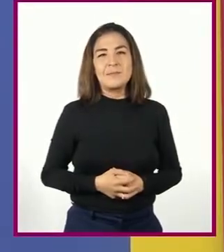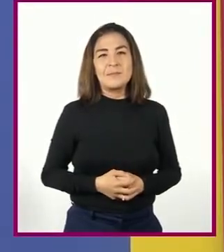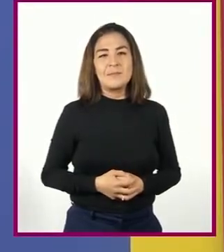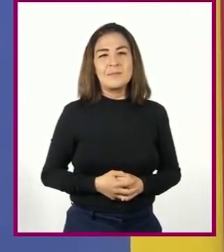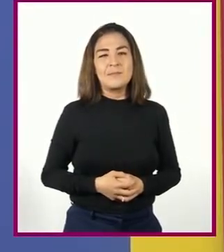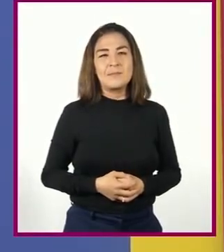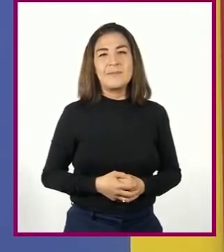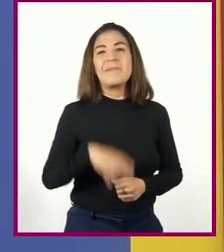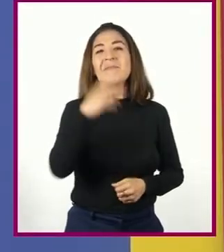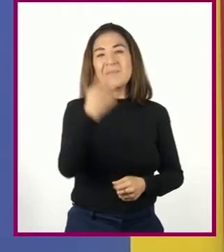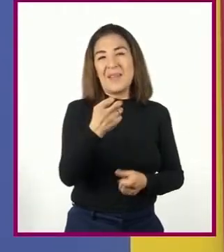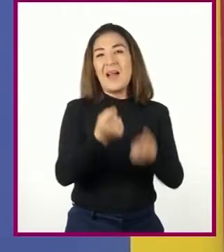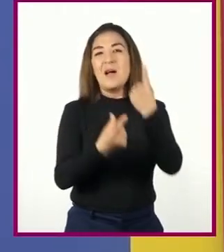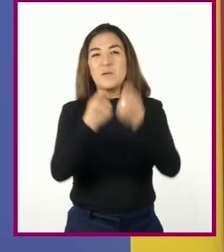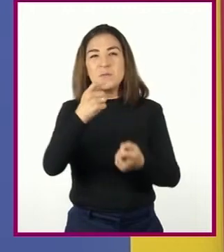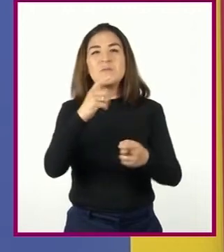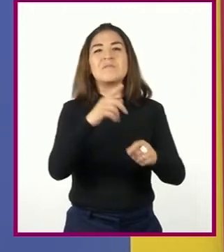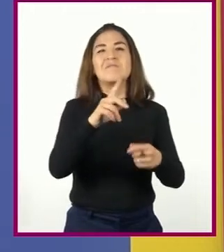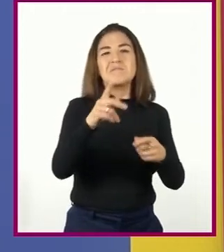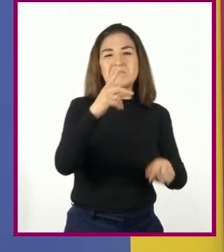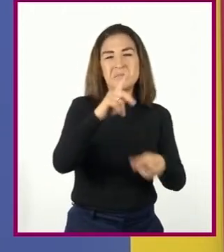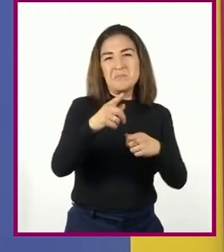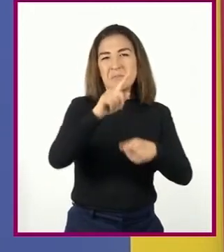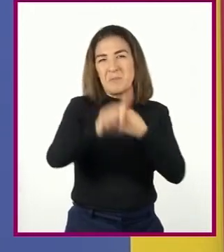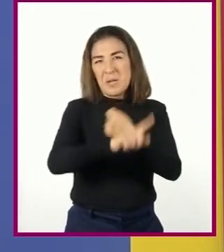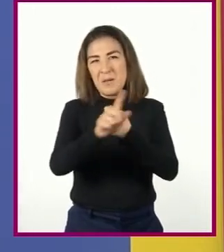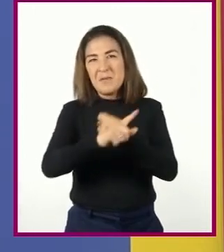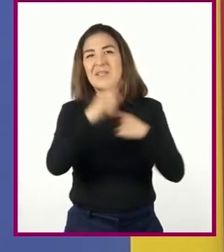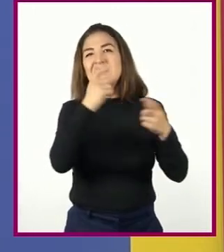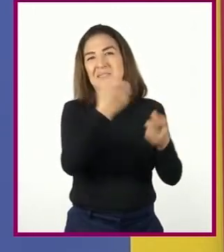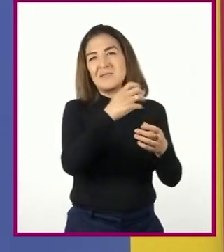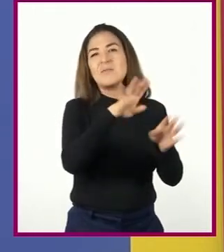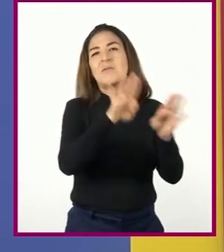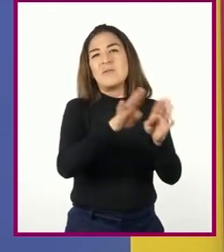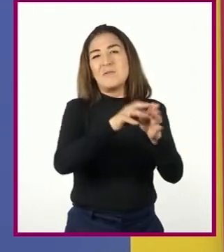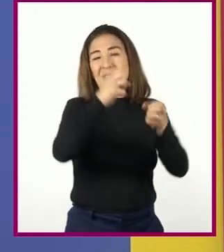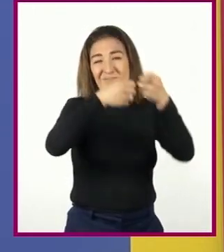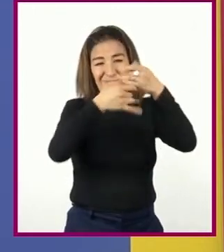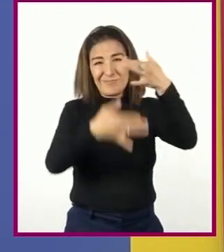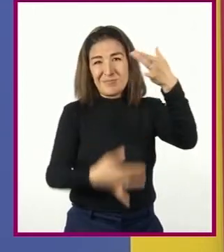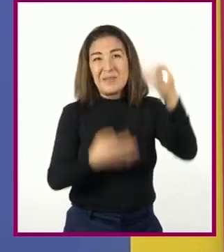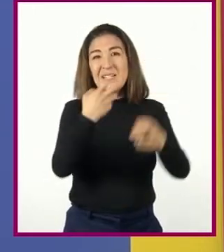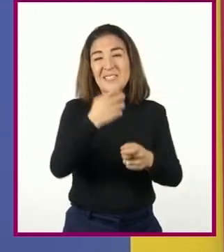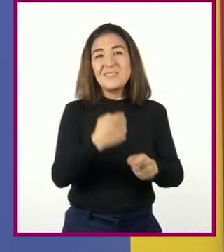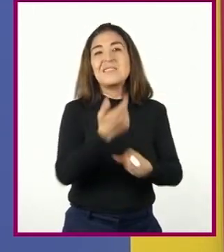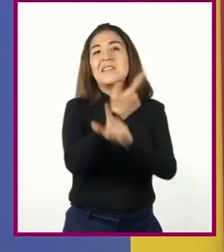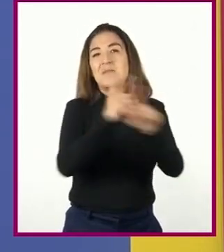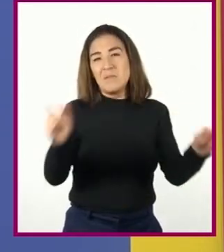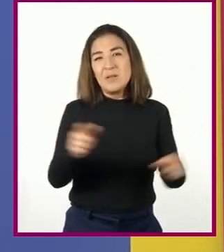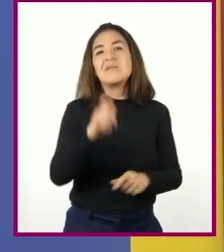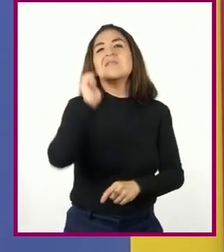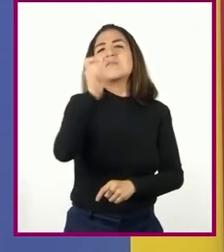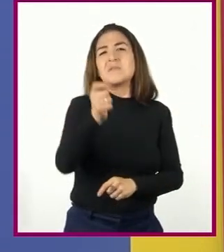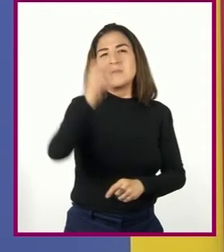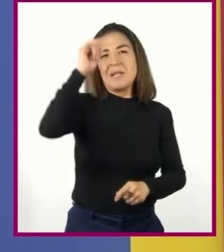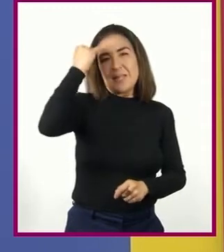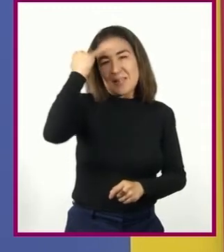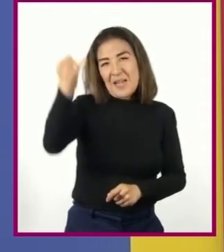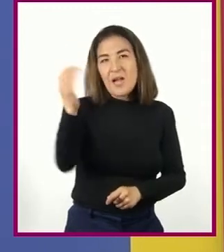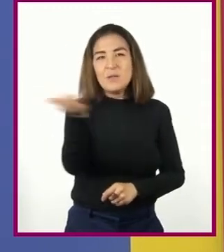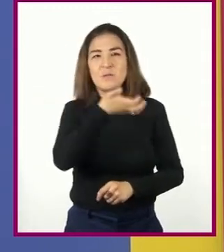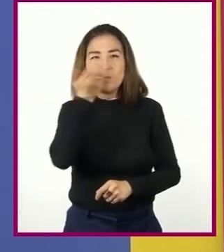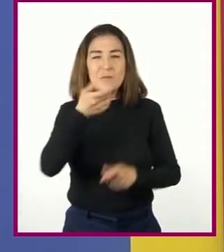Muchas de las situaciones que inciden desfavorablemente en la libertad tienen que ver con ideas, costumbres, tradiciones